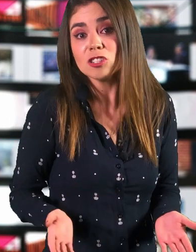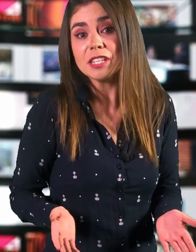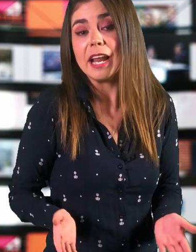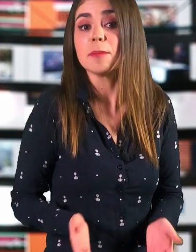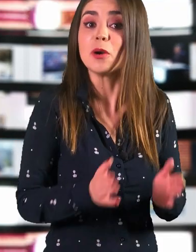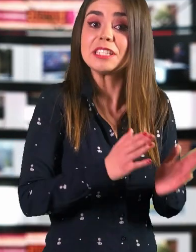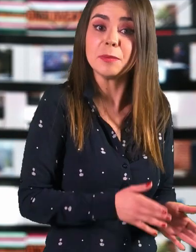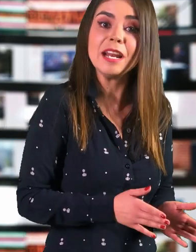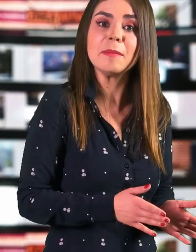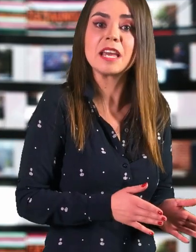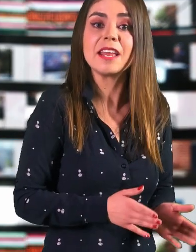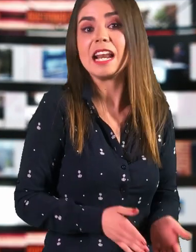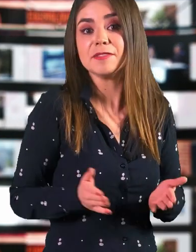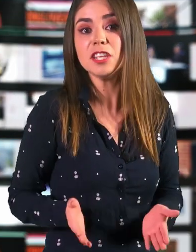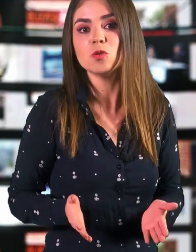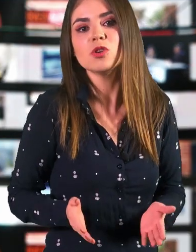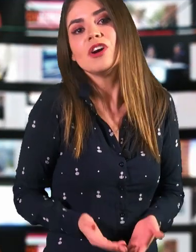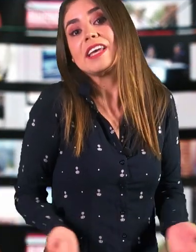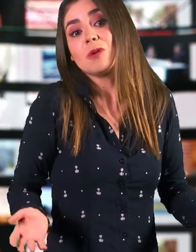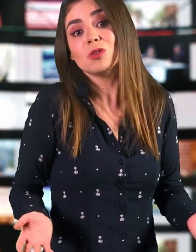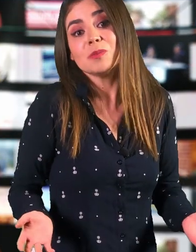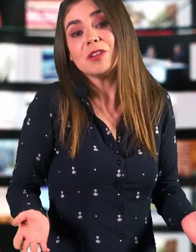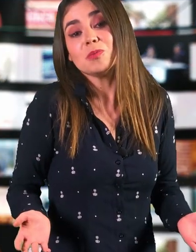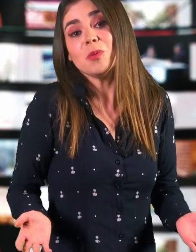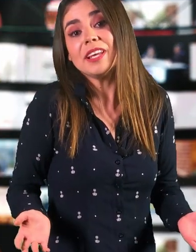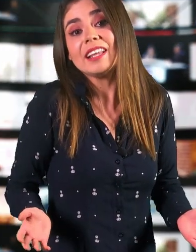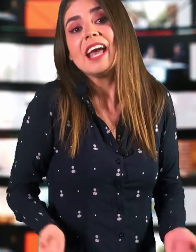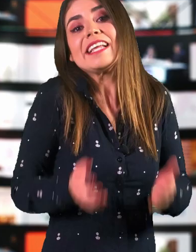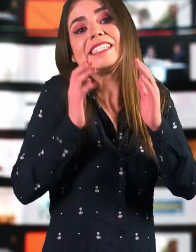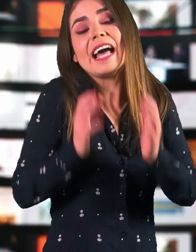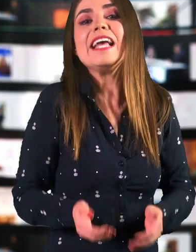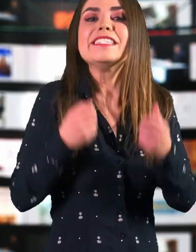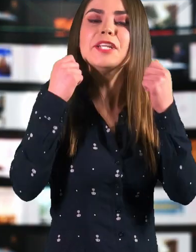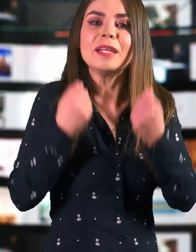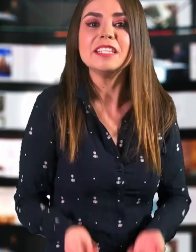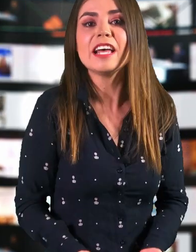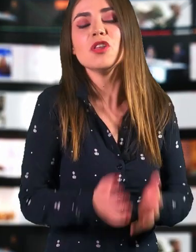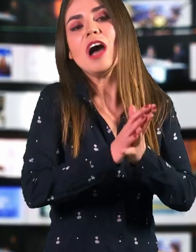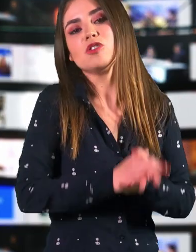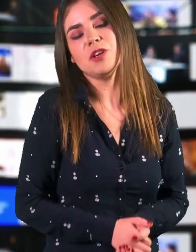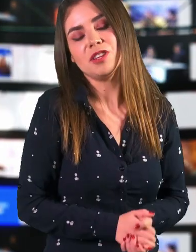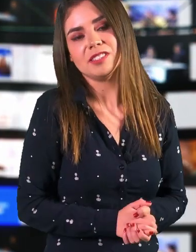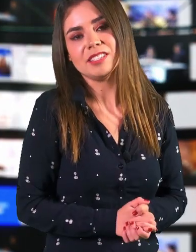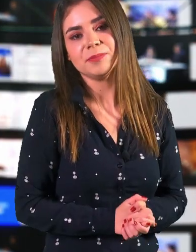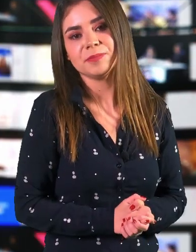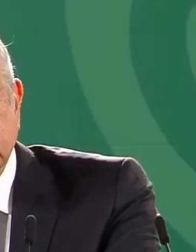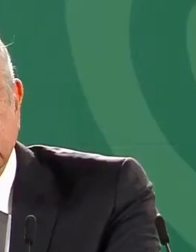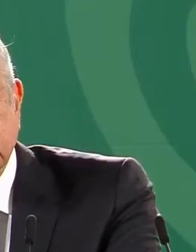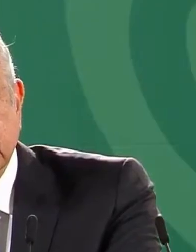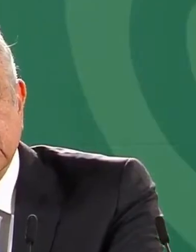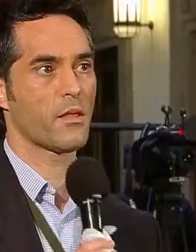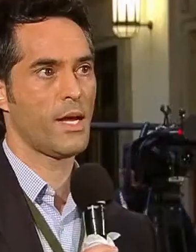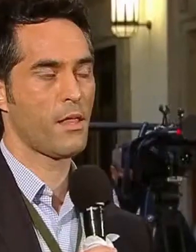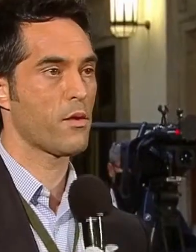que él considera que por exhibir en la mañanera las fake news que algunos medios publican, se está estigmatizando a los periodistas.